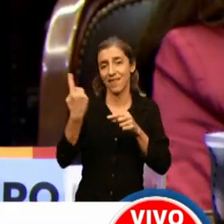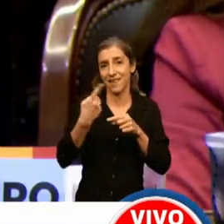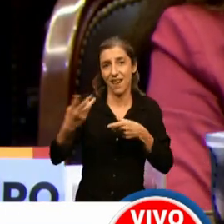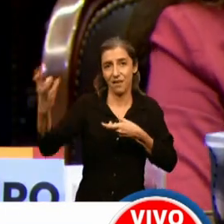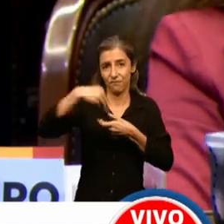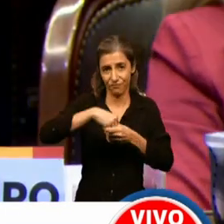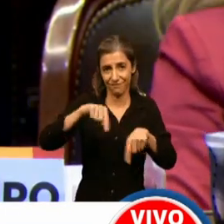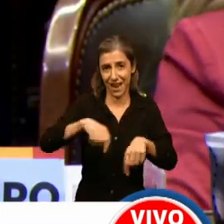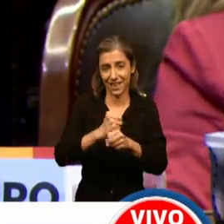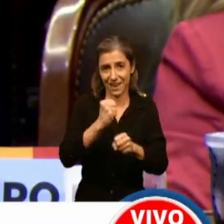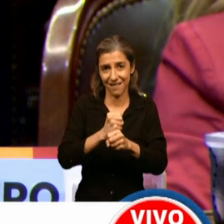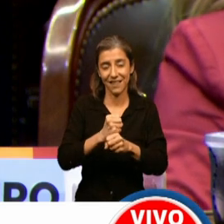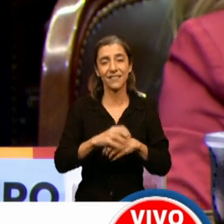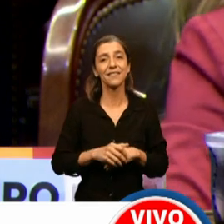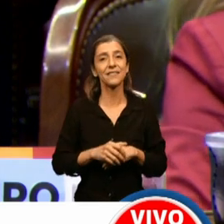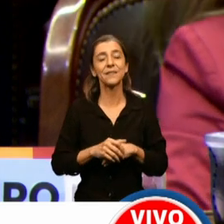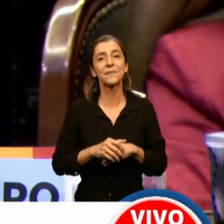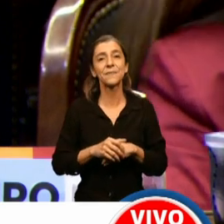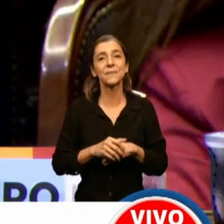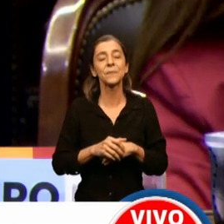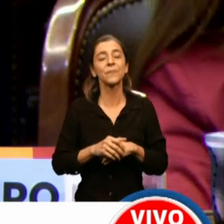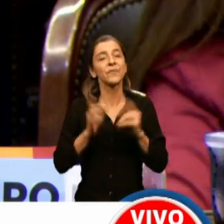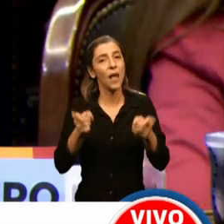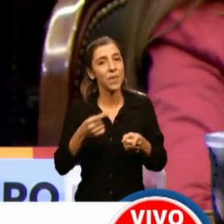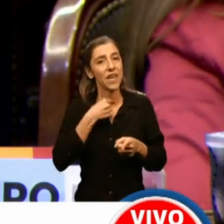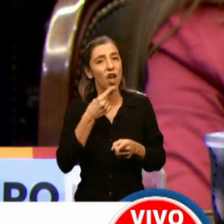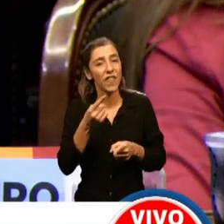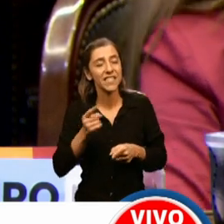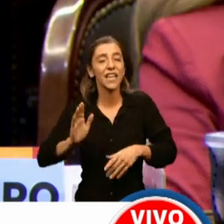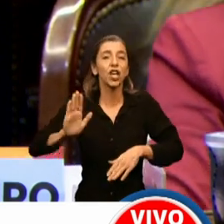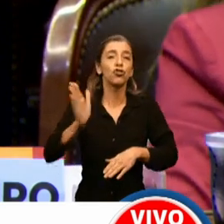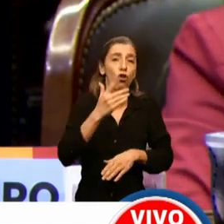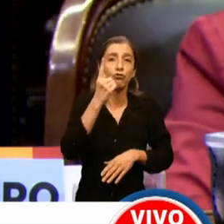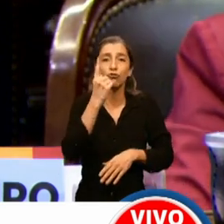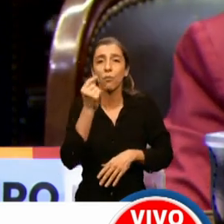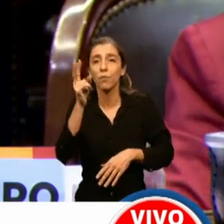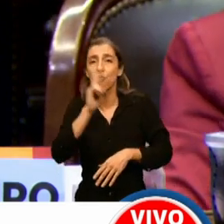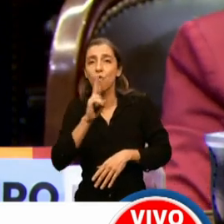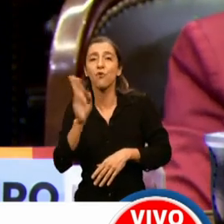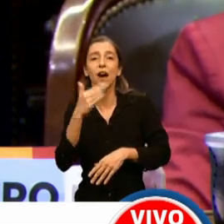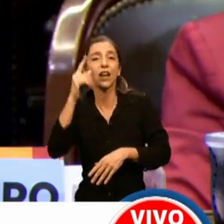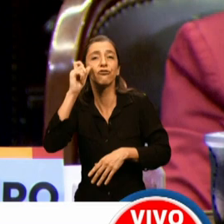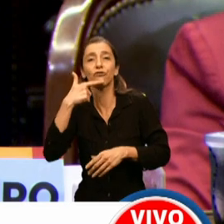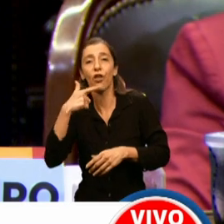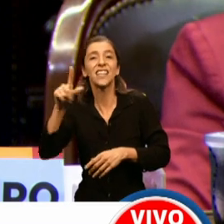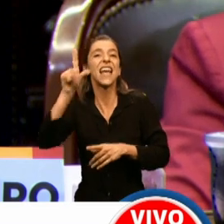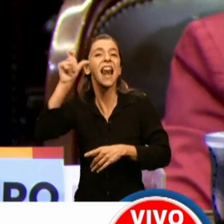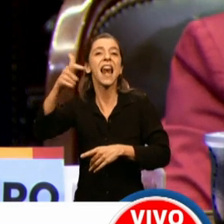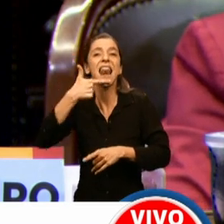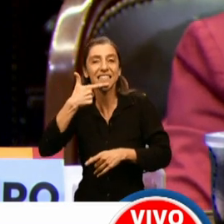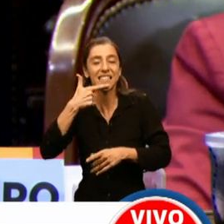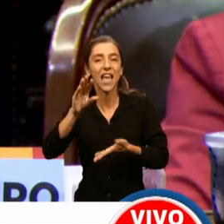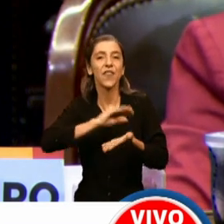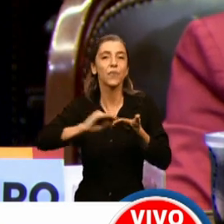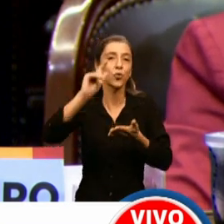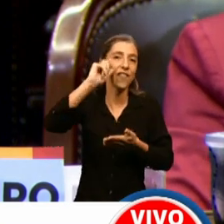decir por supuesto que estaría bueno que todos y todas y todos los diputados las diputadas las diputadas pongamos